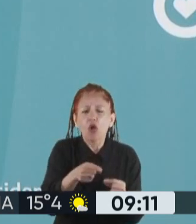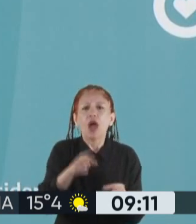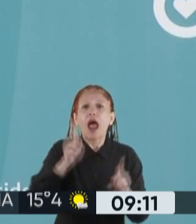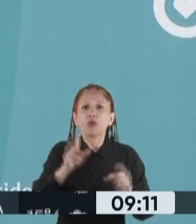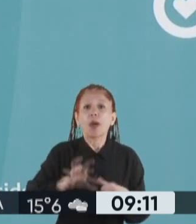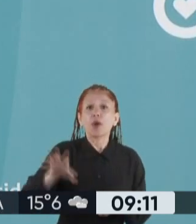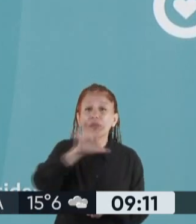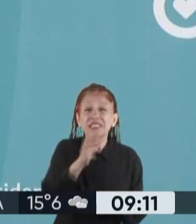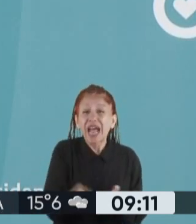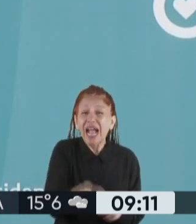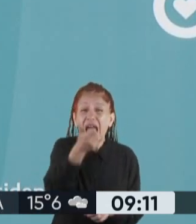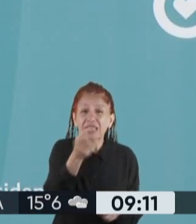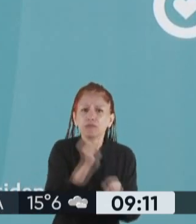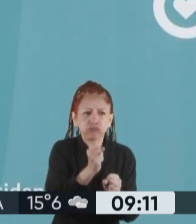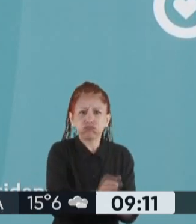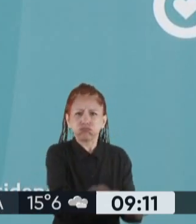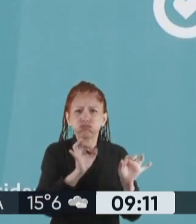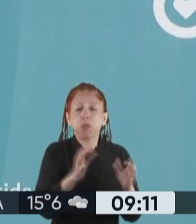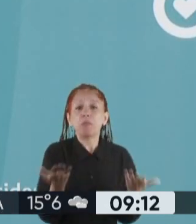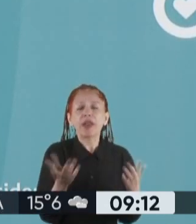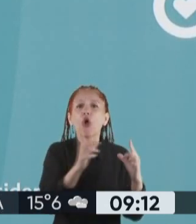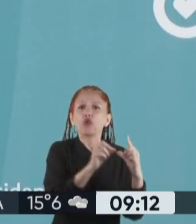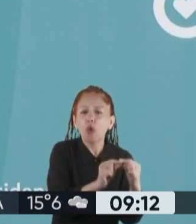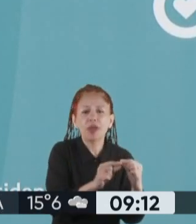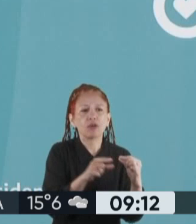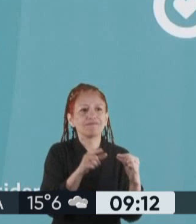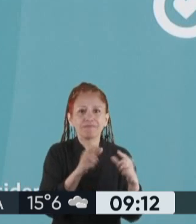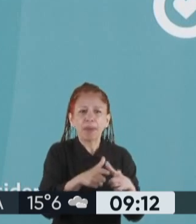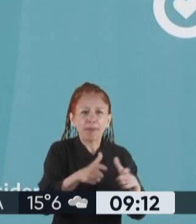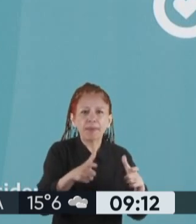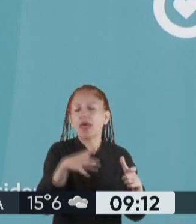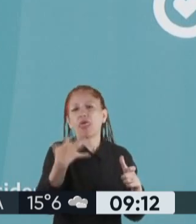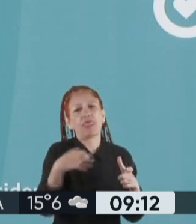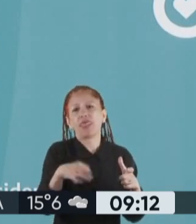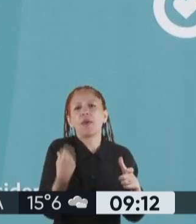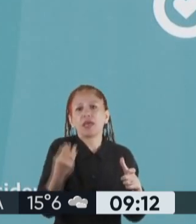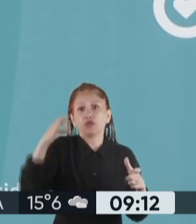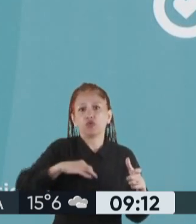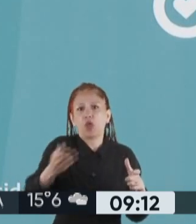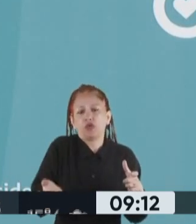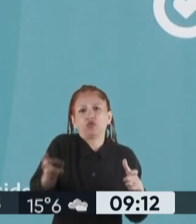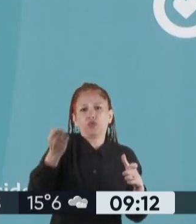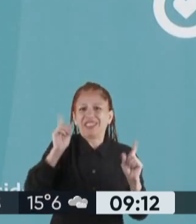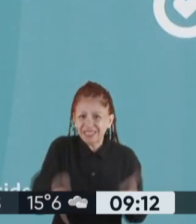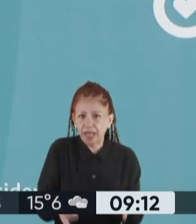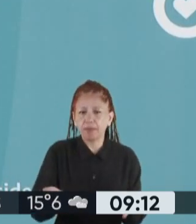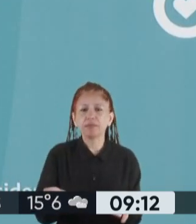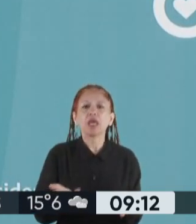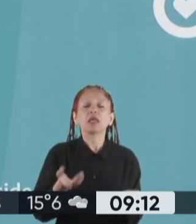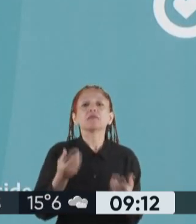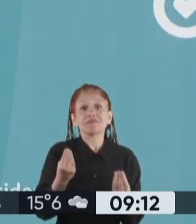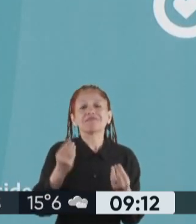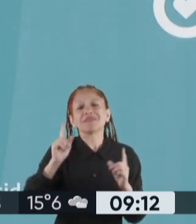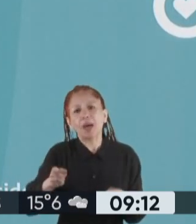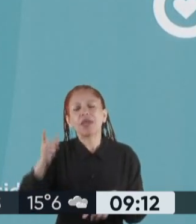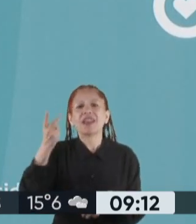llegamos casi al pleno empleo. Sin embargo, estos números, si no van acompañados de un incremento de los ingresos y una reducción de la